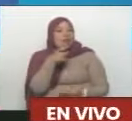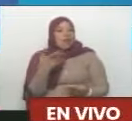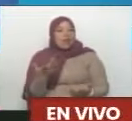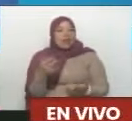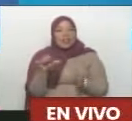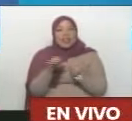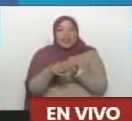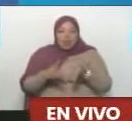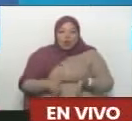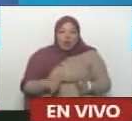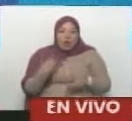¿Dónde nació la arepa?